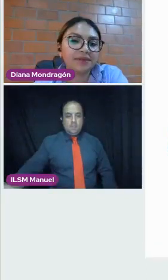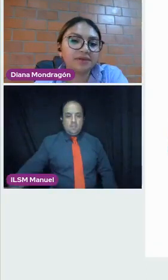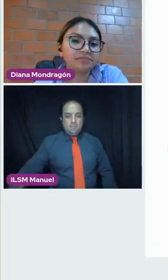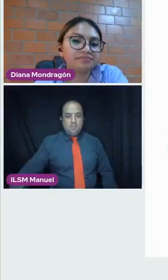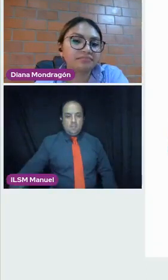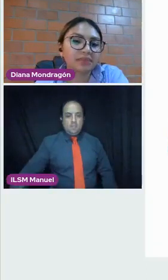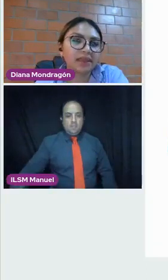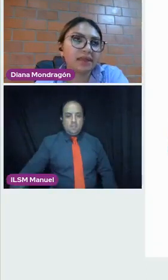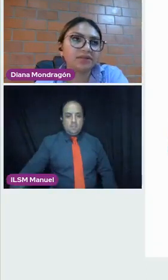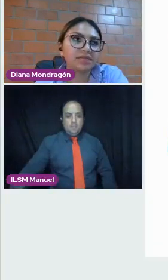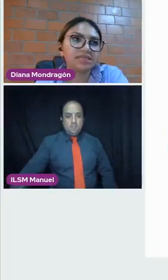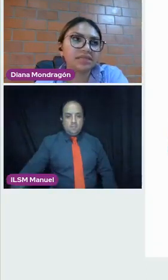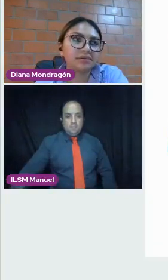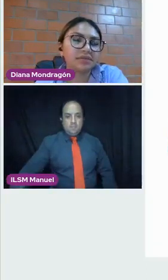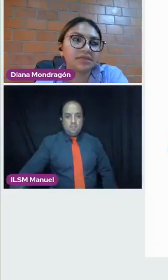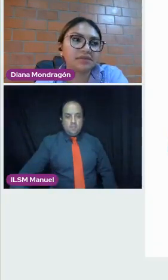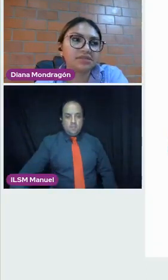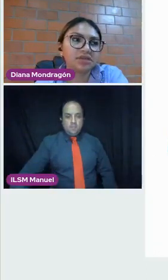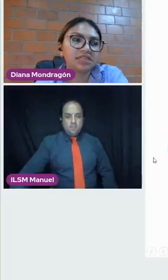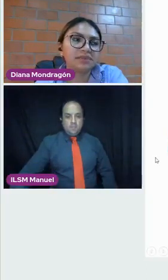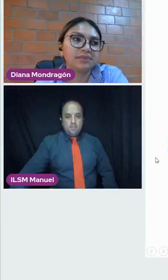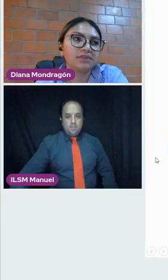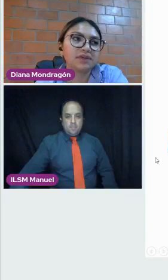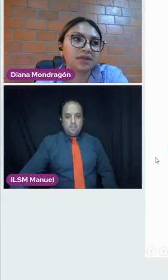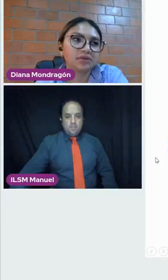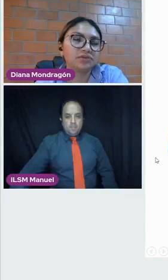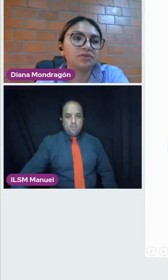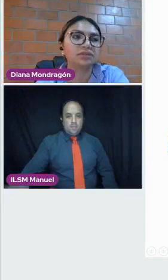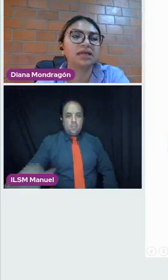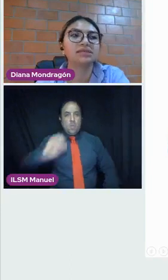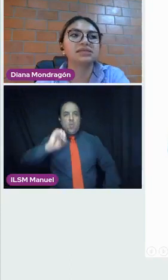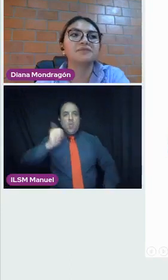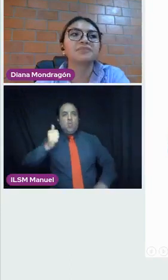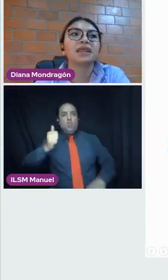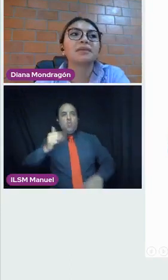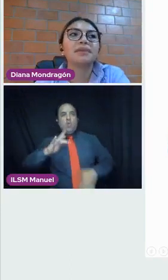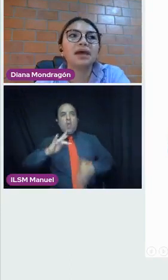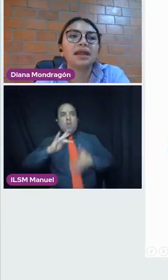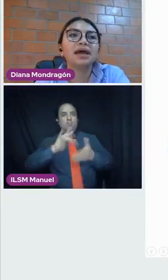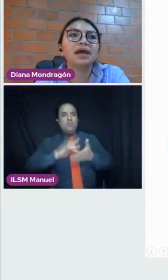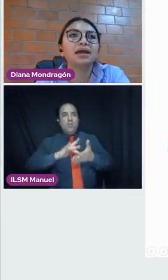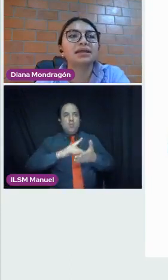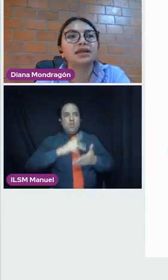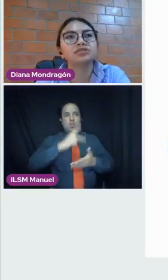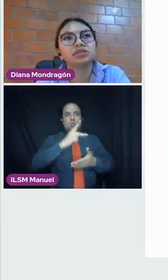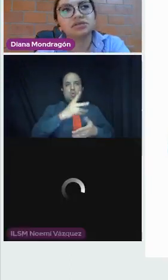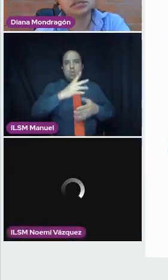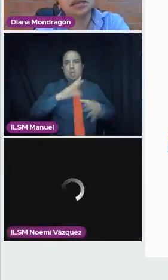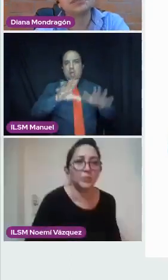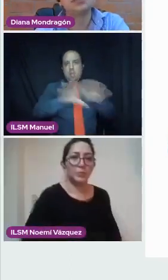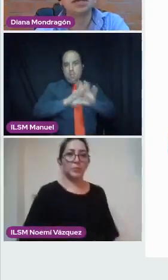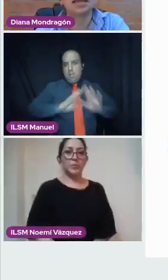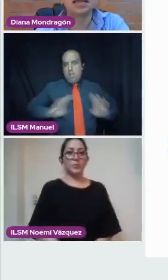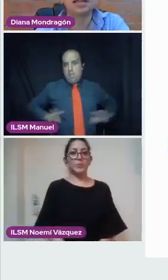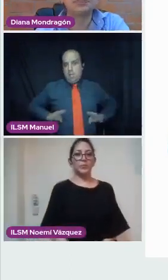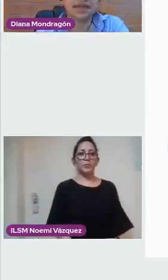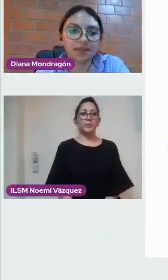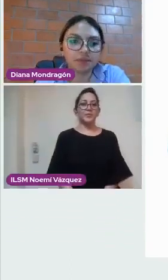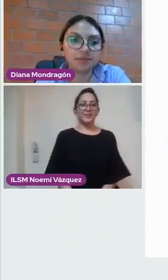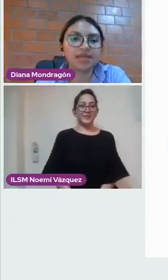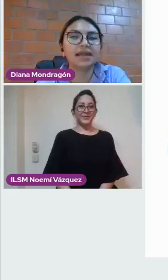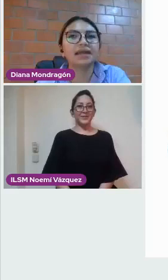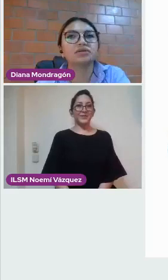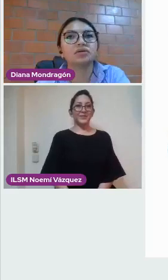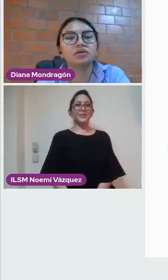Y bueno, en otras intervenciones para modificar conductas, para que los chicos hicieran sus tareas, para